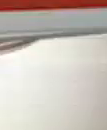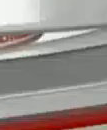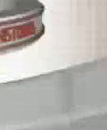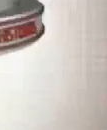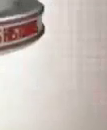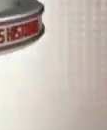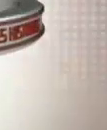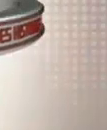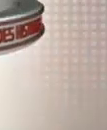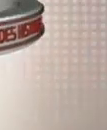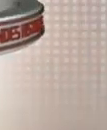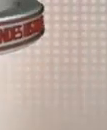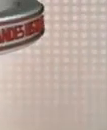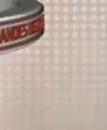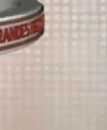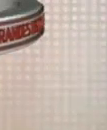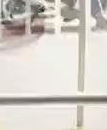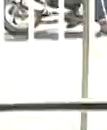Al Día.